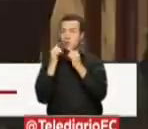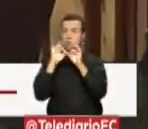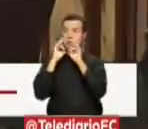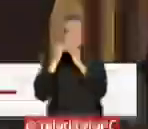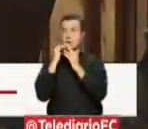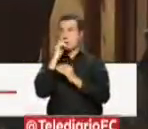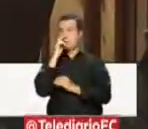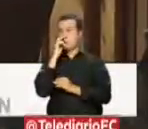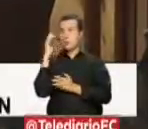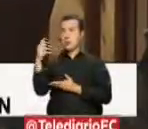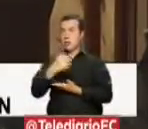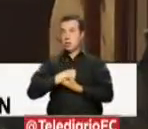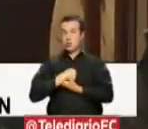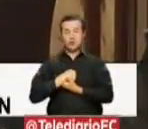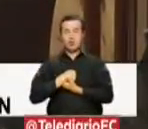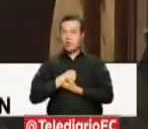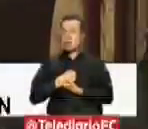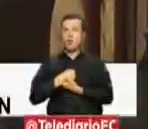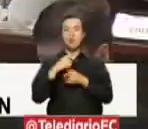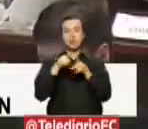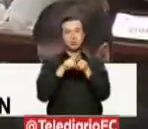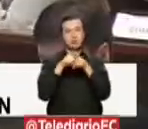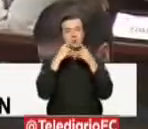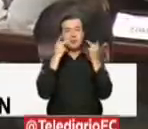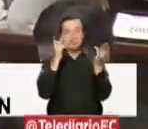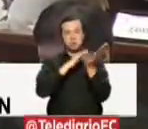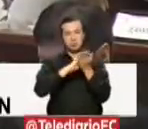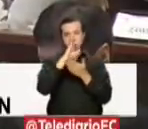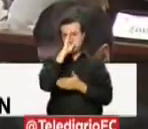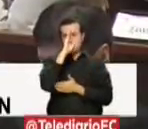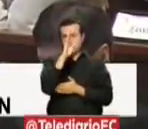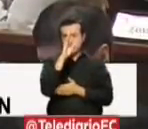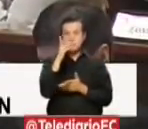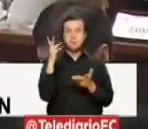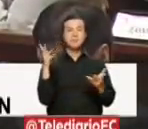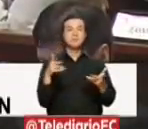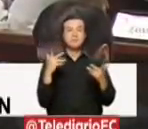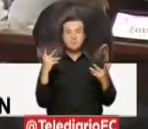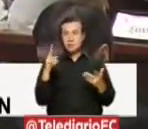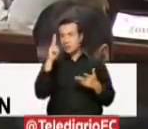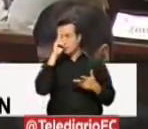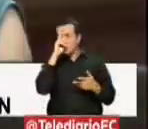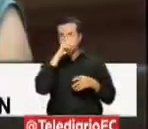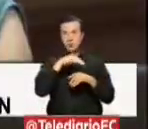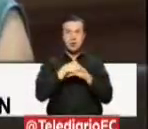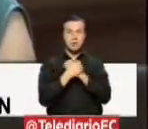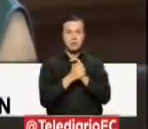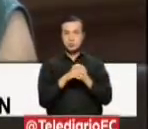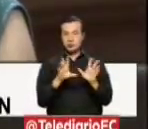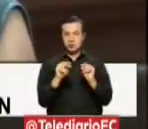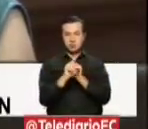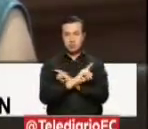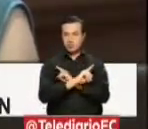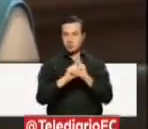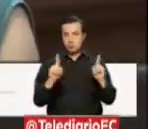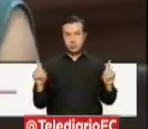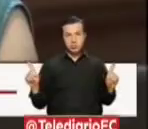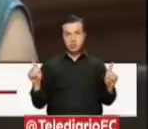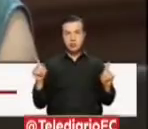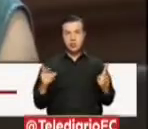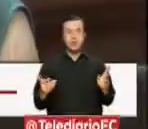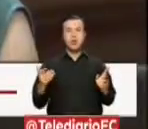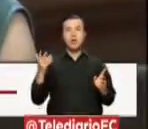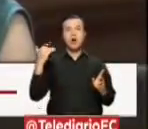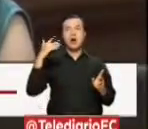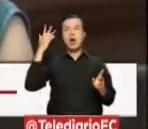familias. Pidió que se dé paso a un concurso público y transparente para evitar la concesión discrecional de las mismas. No podemos regresar